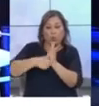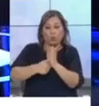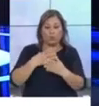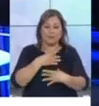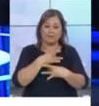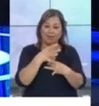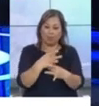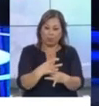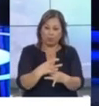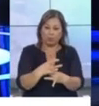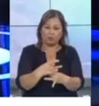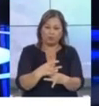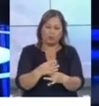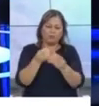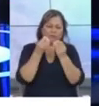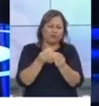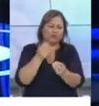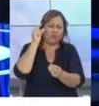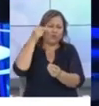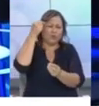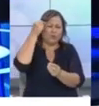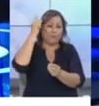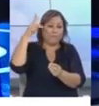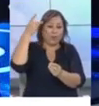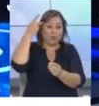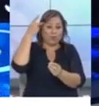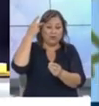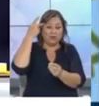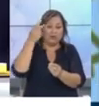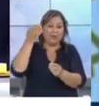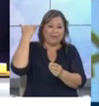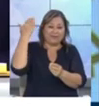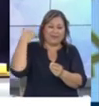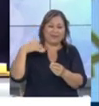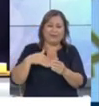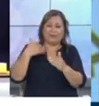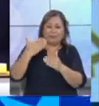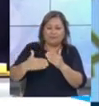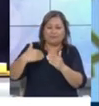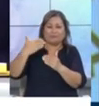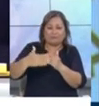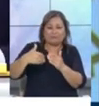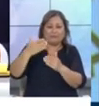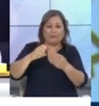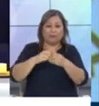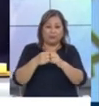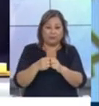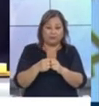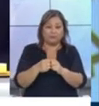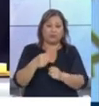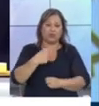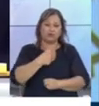han por años nos han heredado los partidos políticos y que el gobierno actual no ha sido capaz de resolver como dije